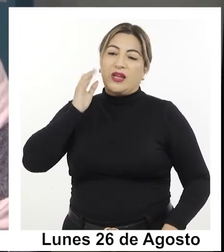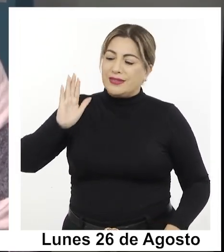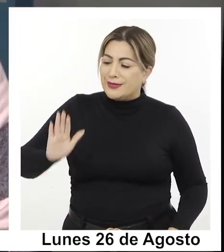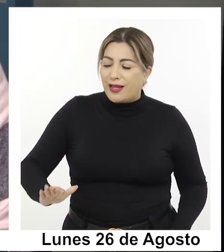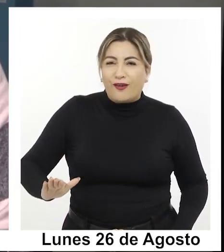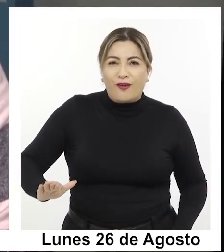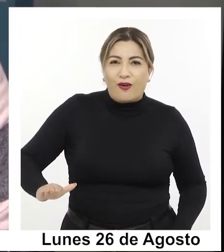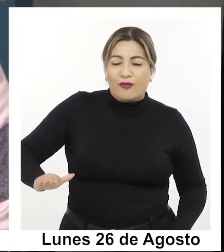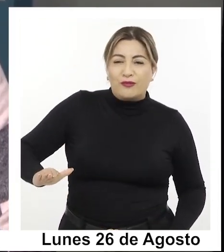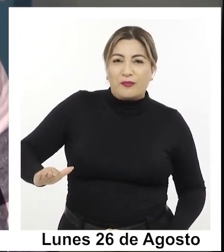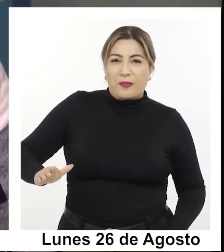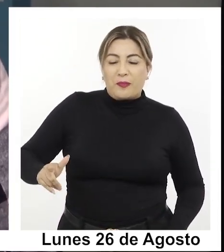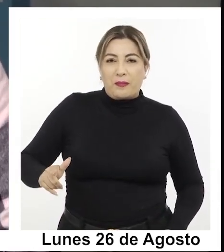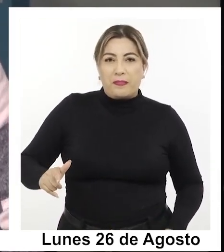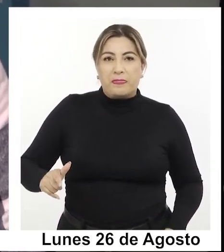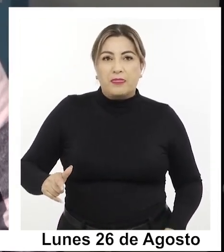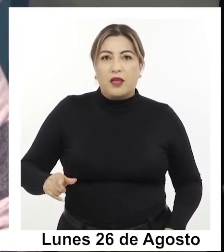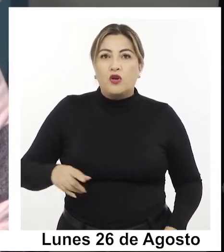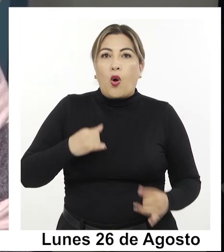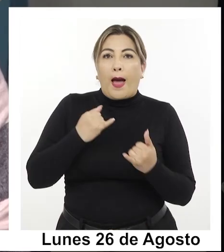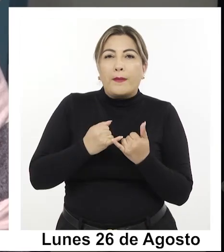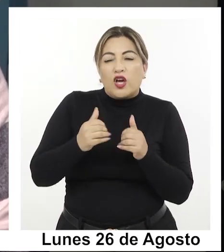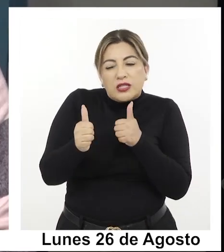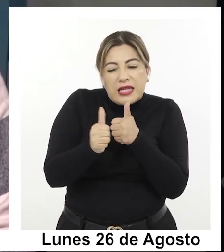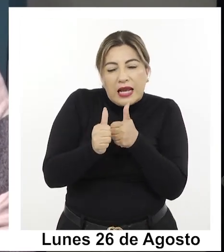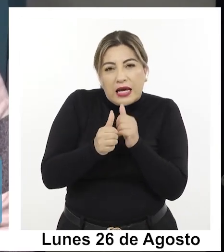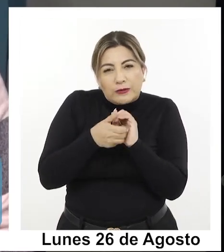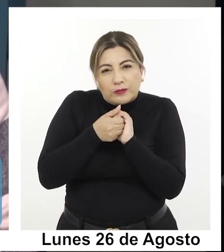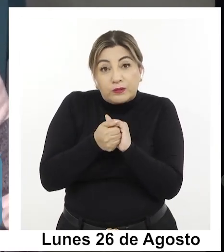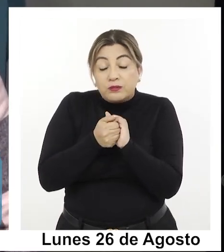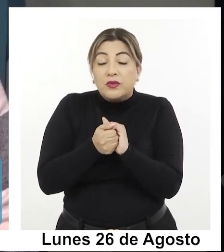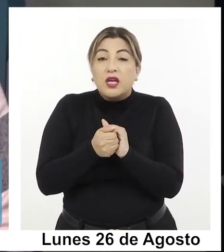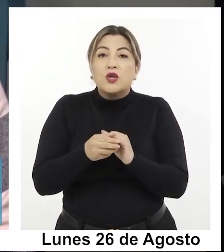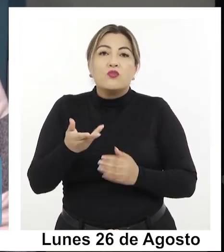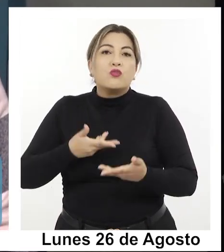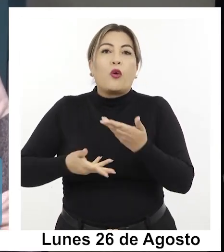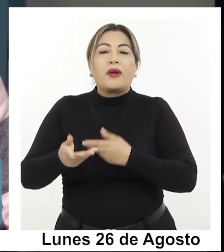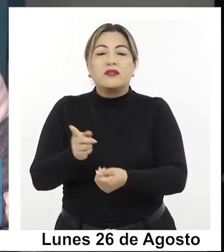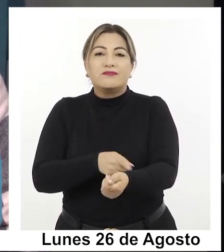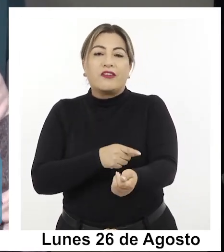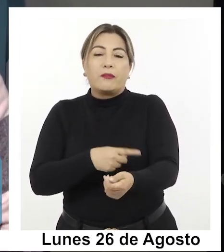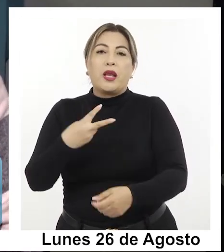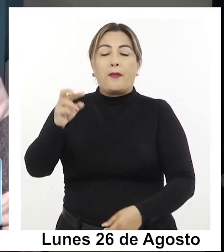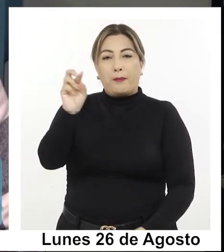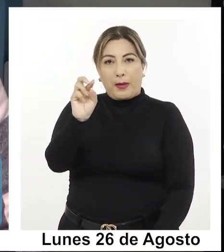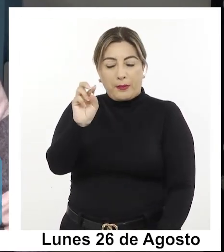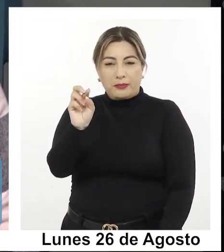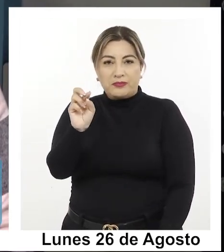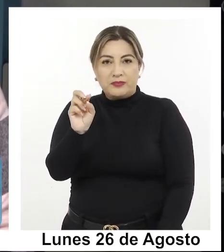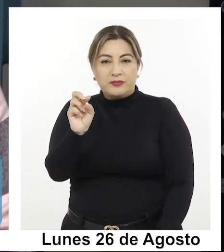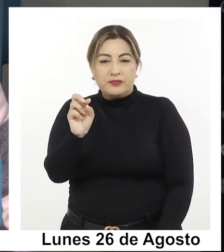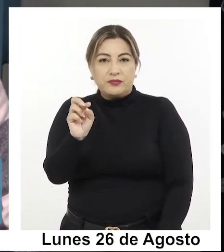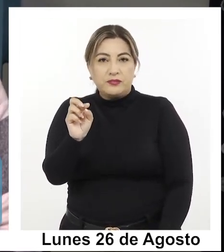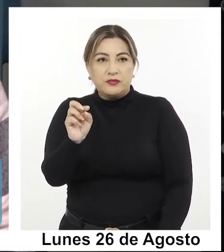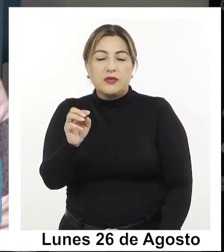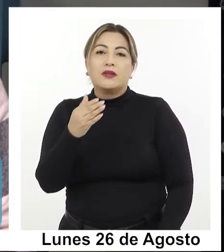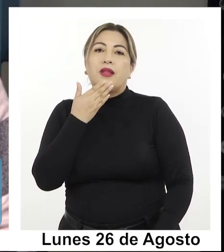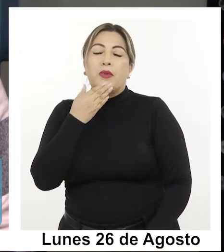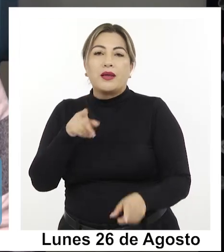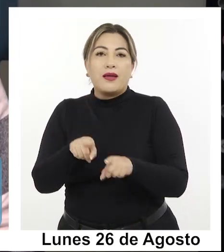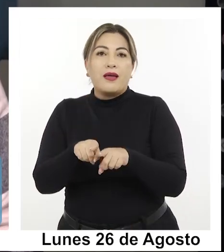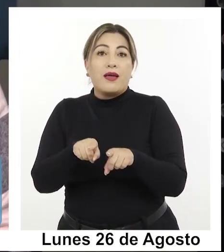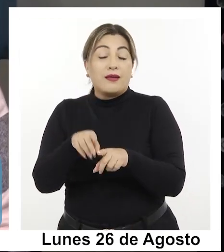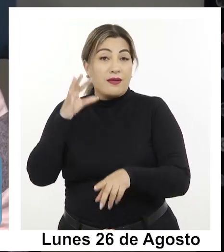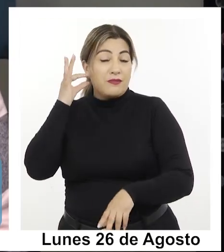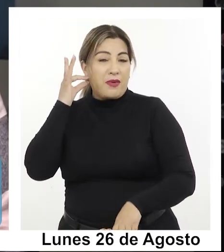si bien no somos amigos muy cercanos, he compartido harto con la familia de él, con el papá que es Marco y con el hermano también que es